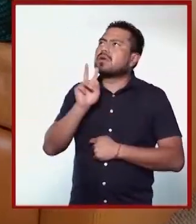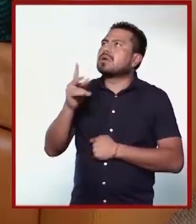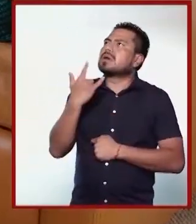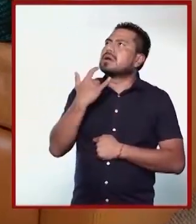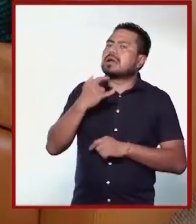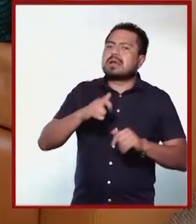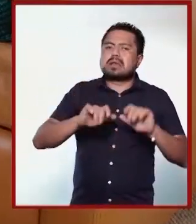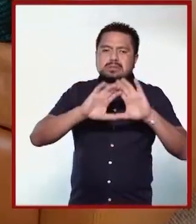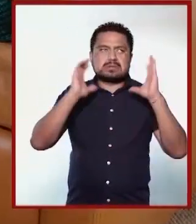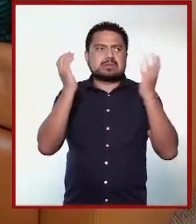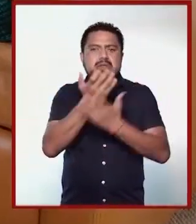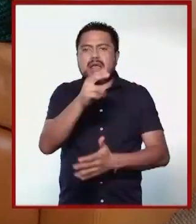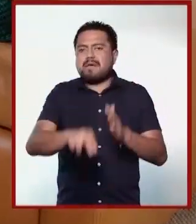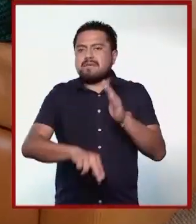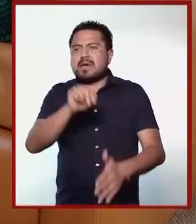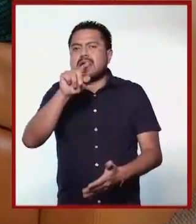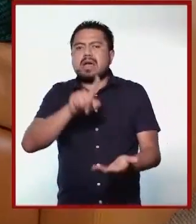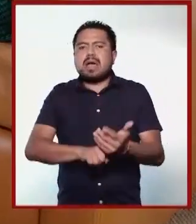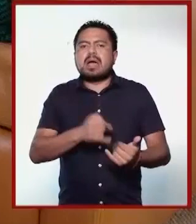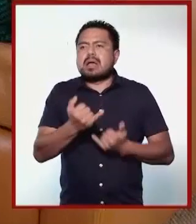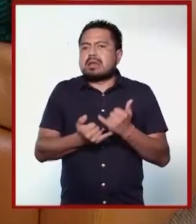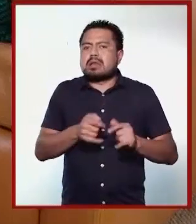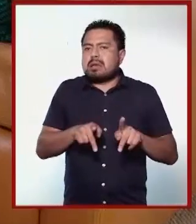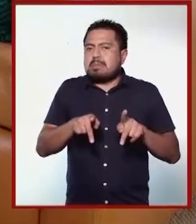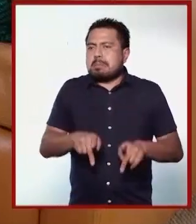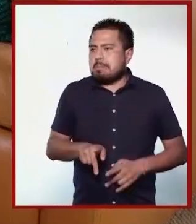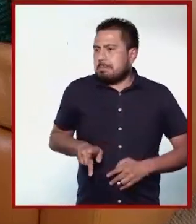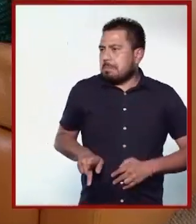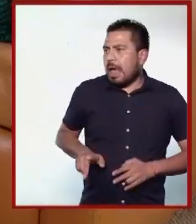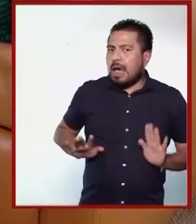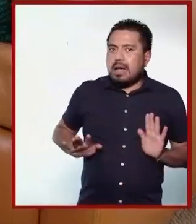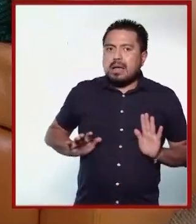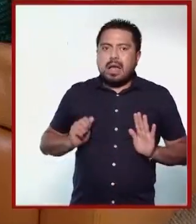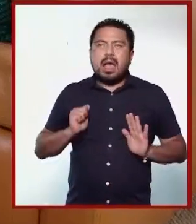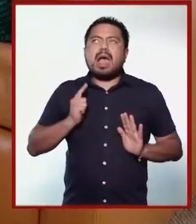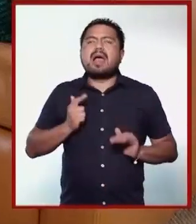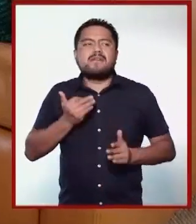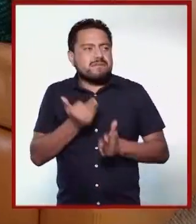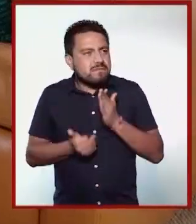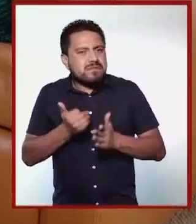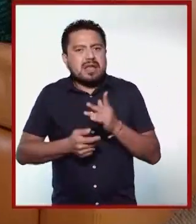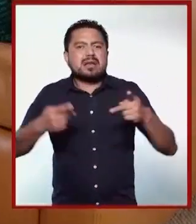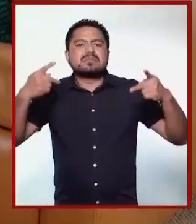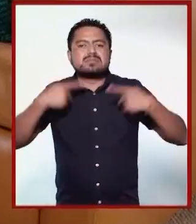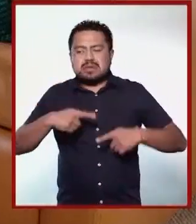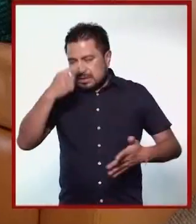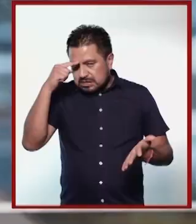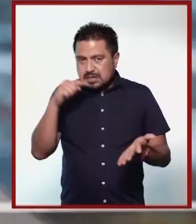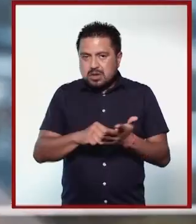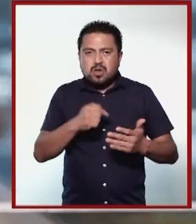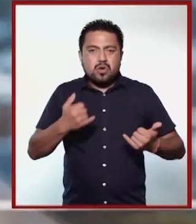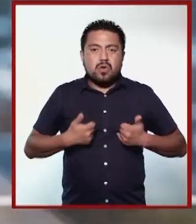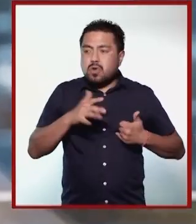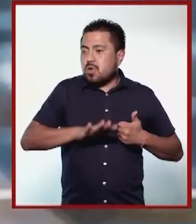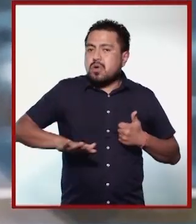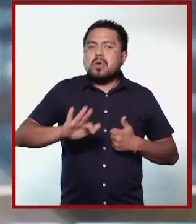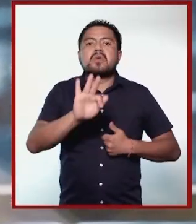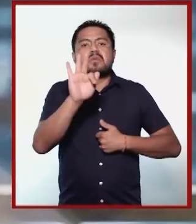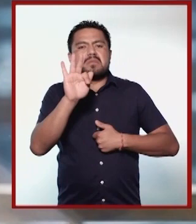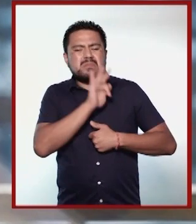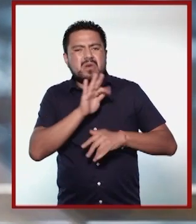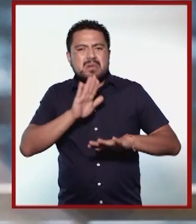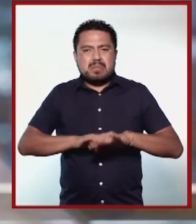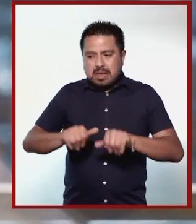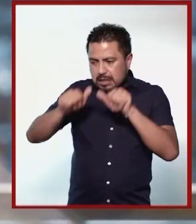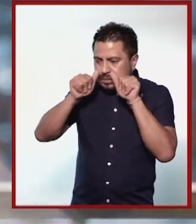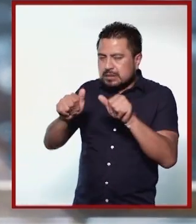estadios vacíos y es como si jugaran en un cementerio. Entonces algo falta a la gente. Y yo creo que los jóvenes podrán atesorar